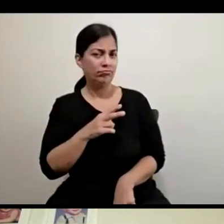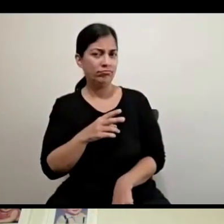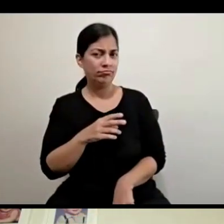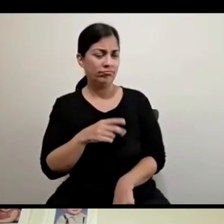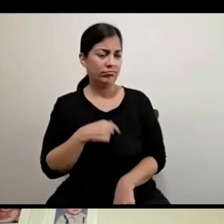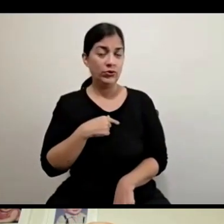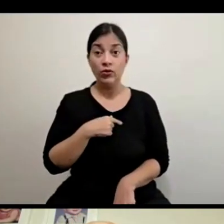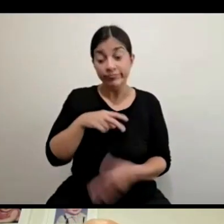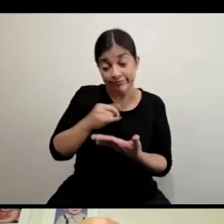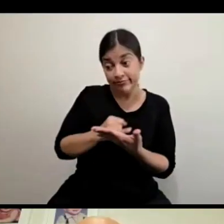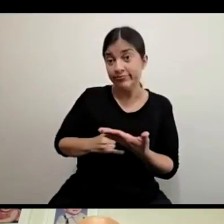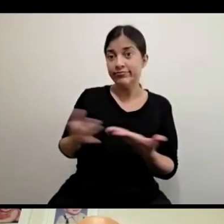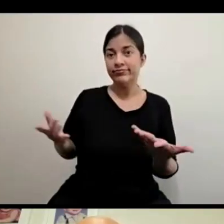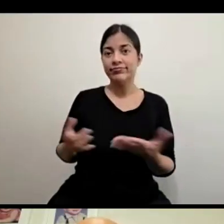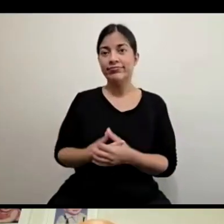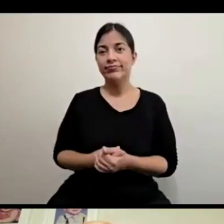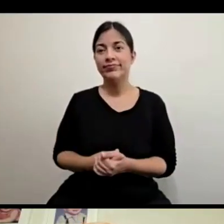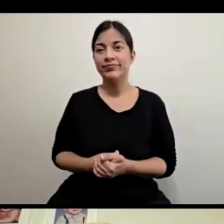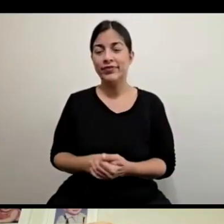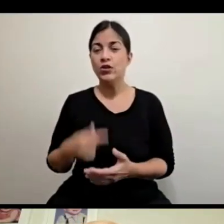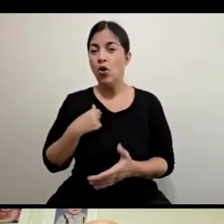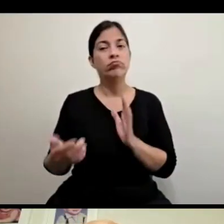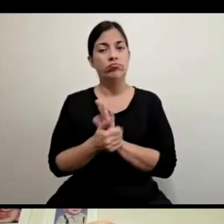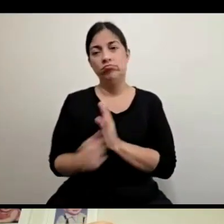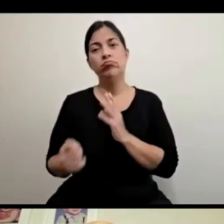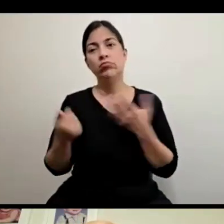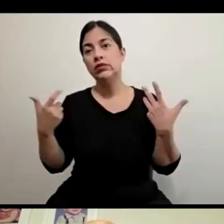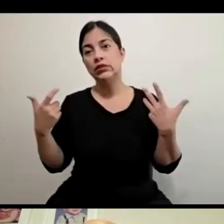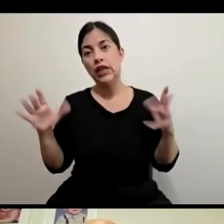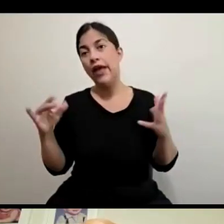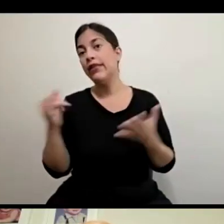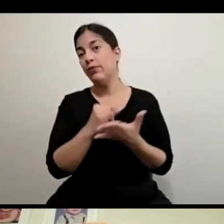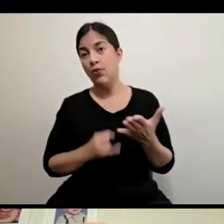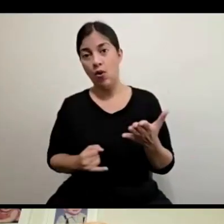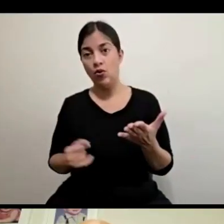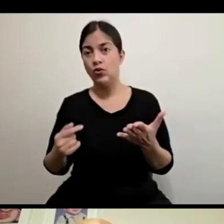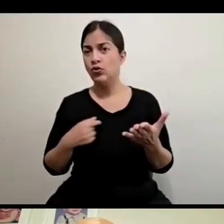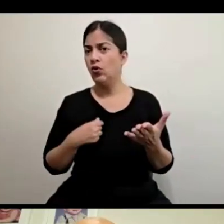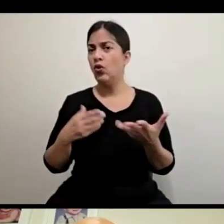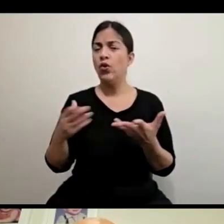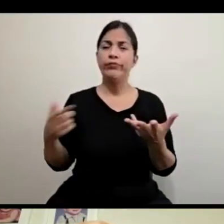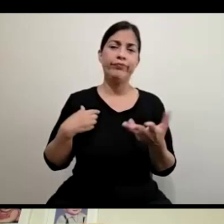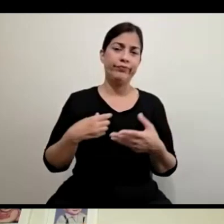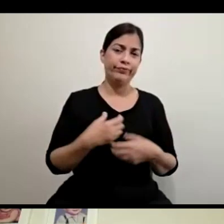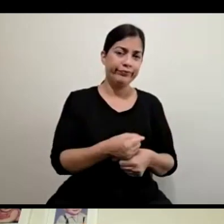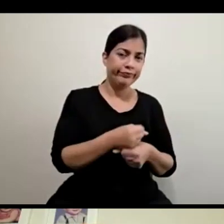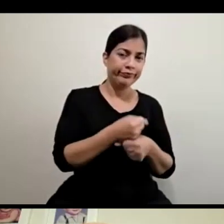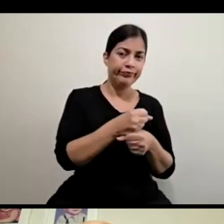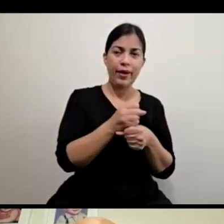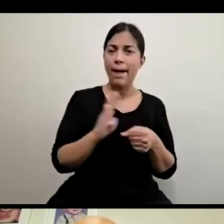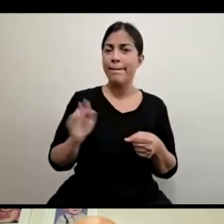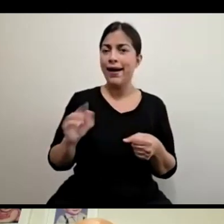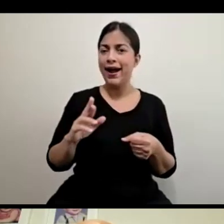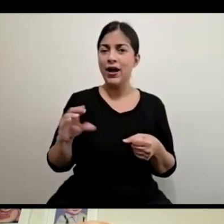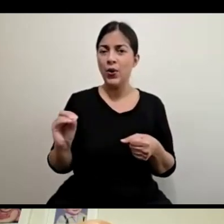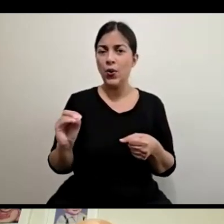Entonces, o sea que ya yo tenía una habilidad innata de dibujo y hacía cosas con barro, o